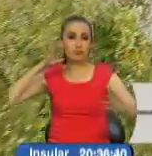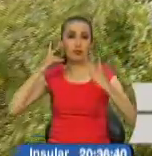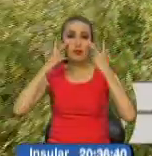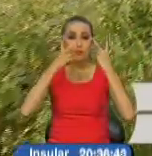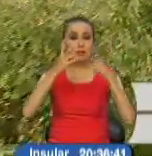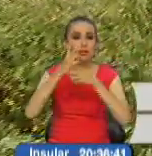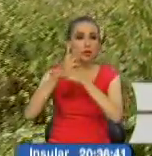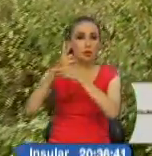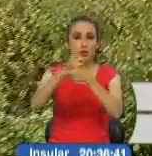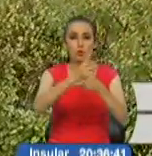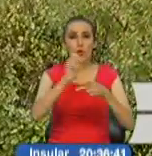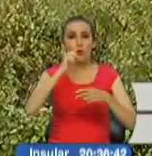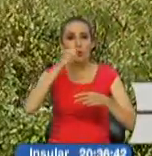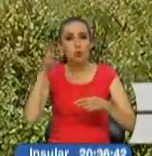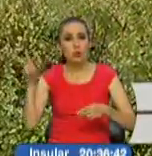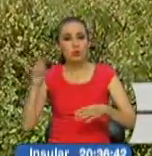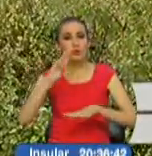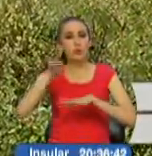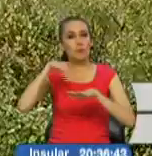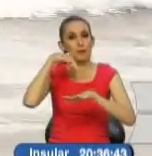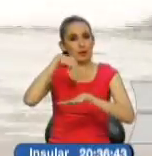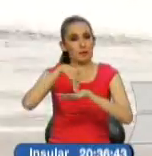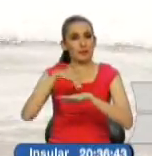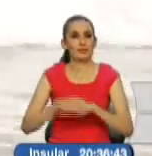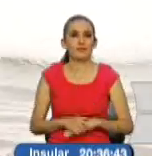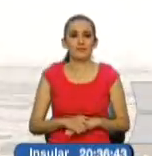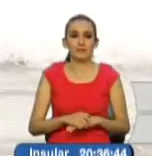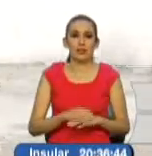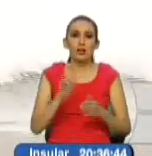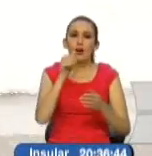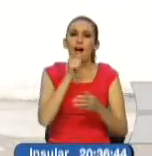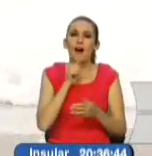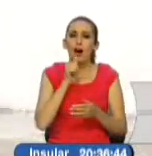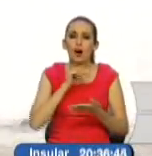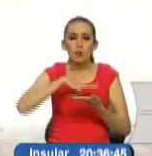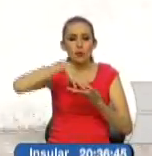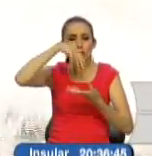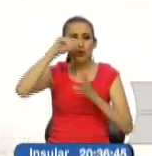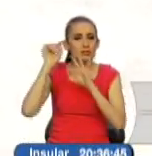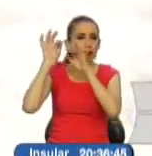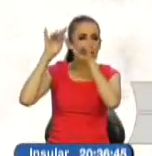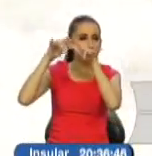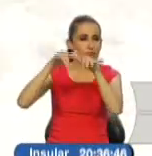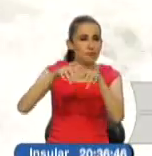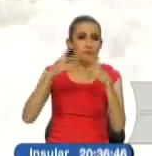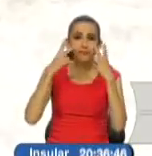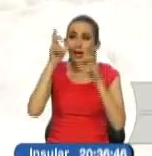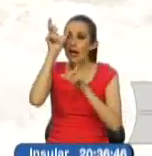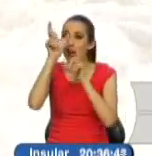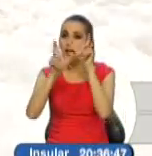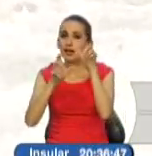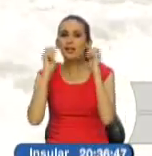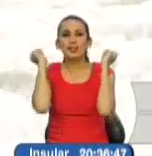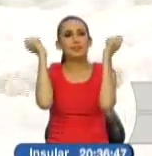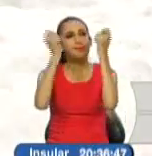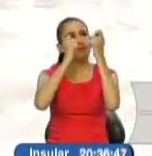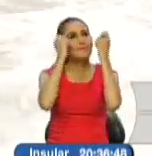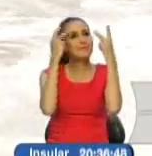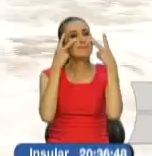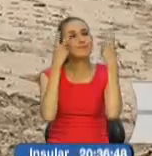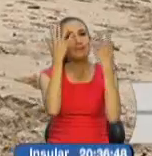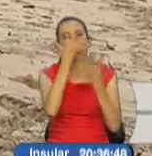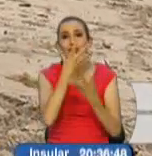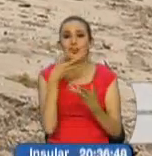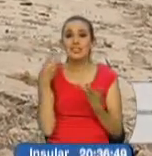y se ubica en la parte sur de la provincia de Manabí. Sus aguas, sus olas, permiten a los bañistas disfrutar a plenitud de este